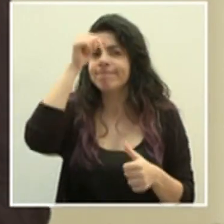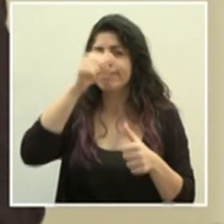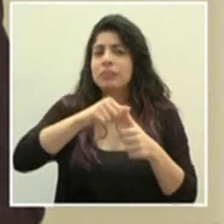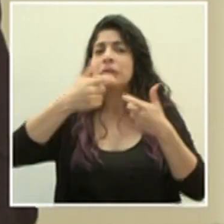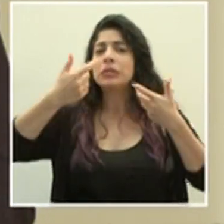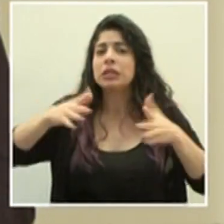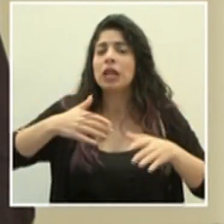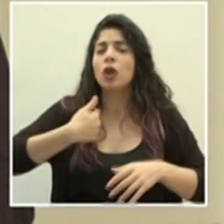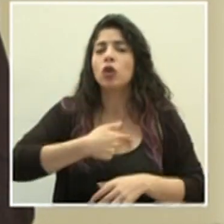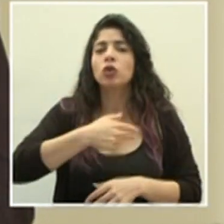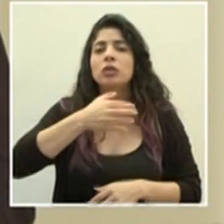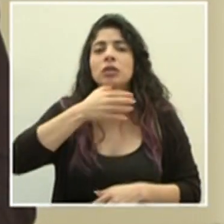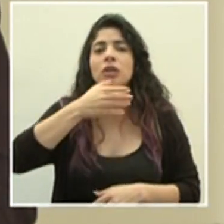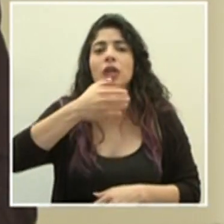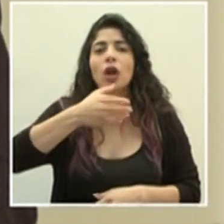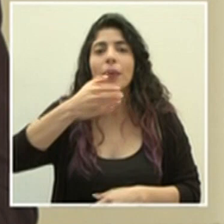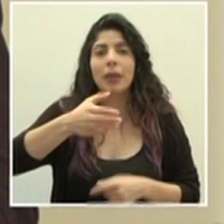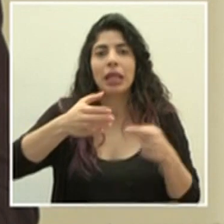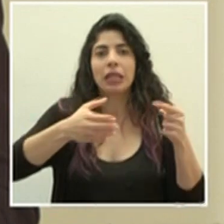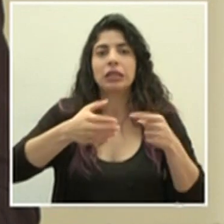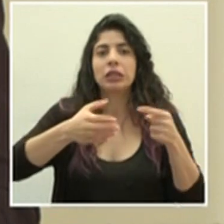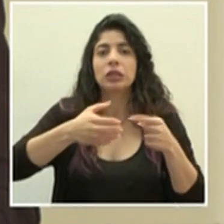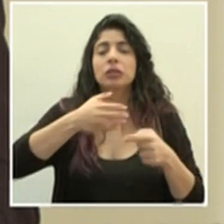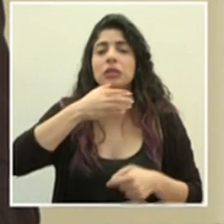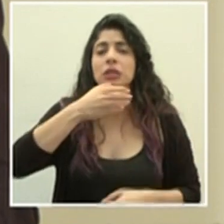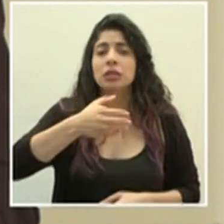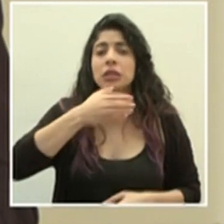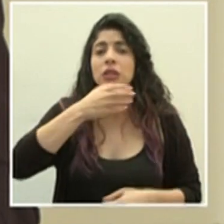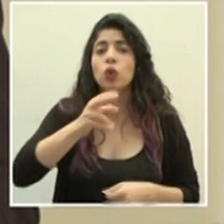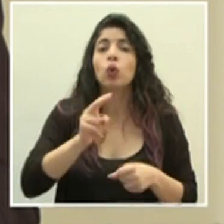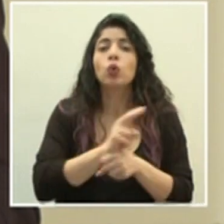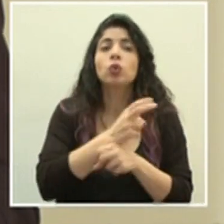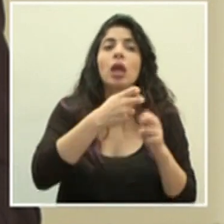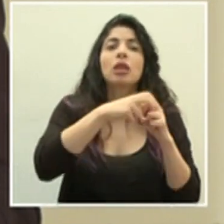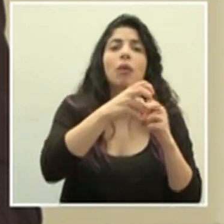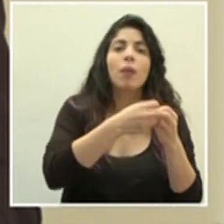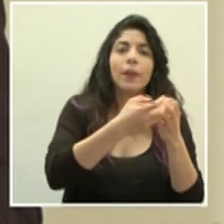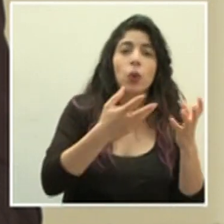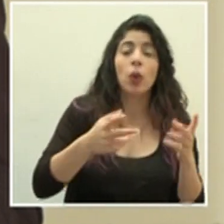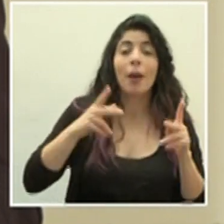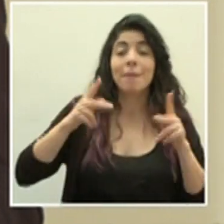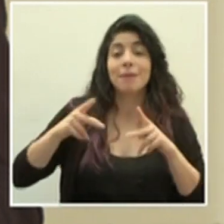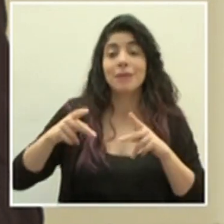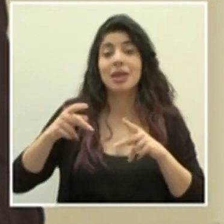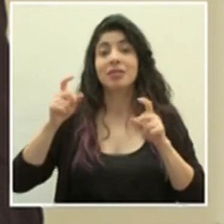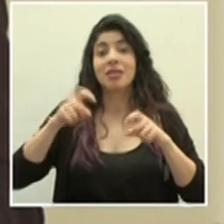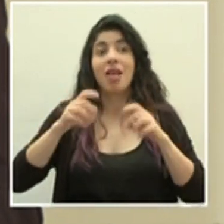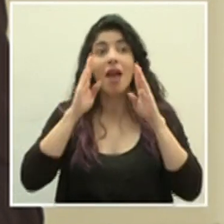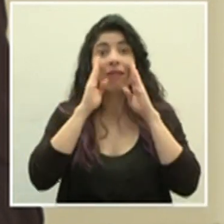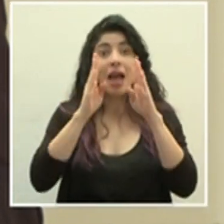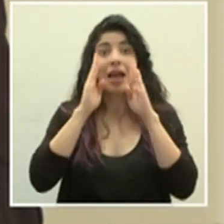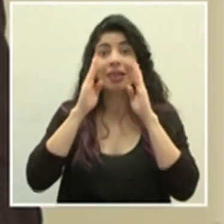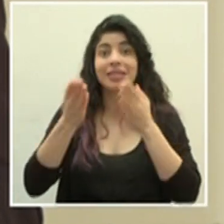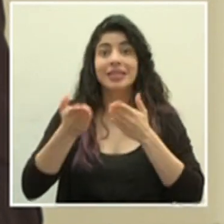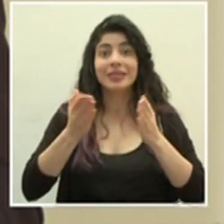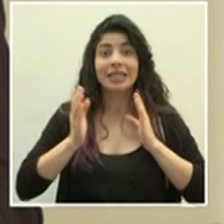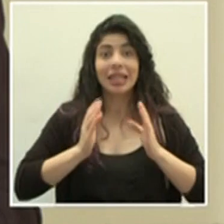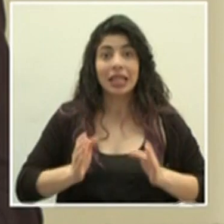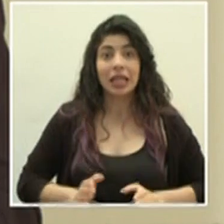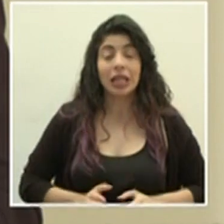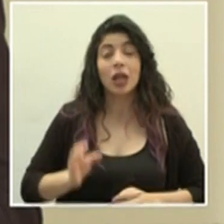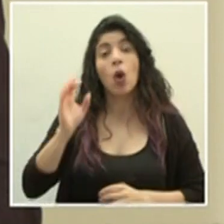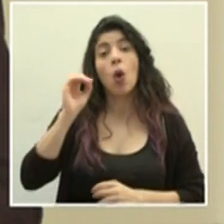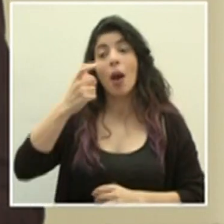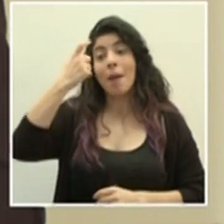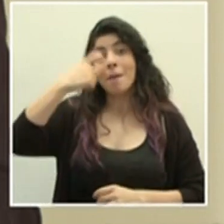la recomendación en su momento y hemos venido recomendándolo para uso en transporte público, para personas que atienden al público o personas que están en un